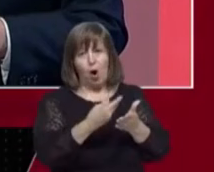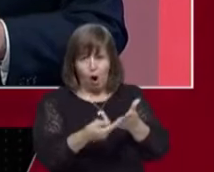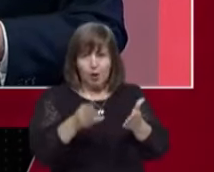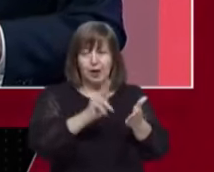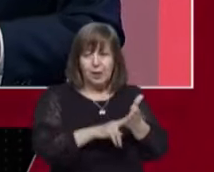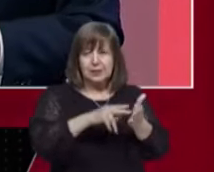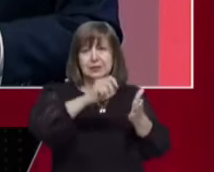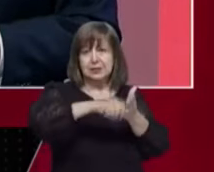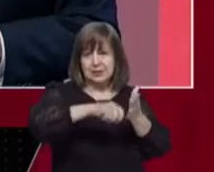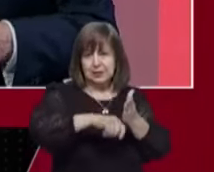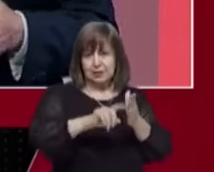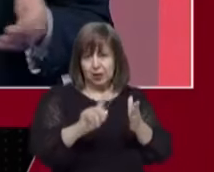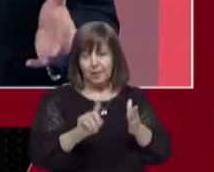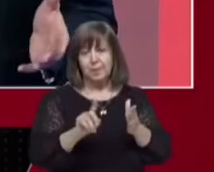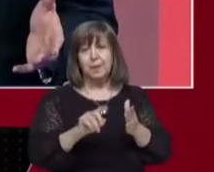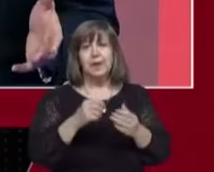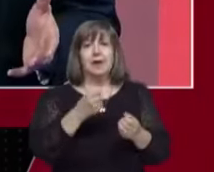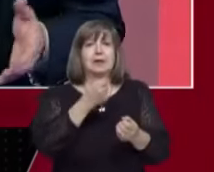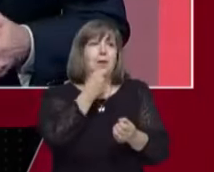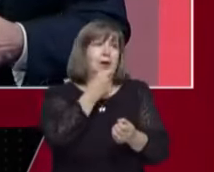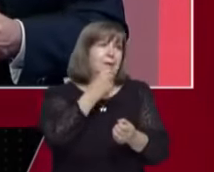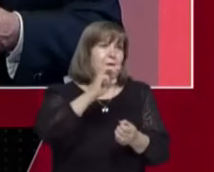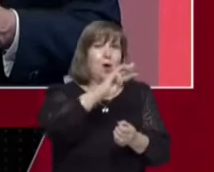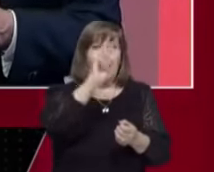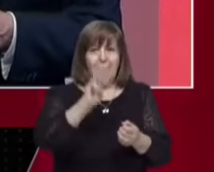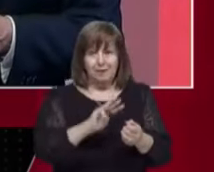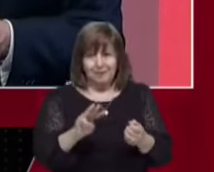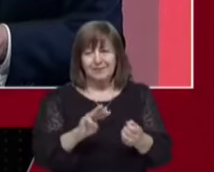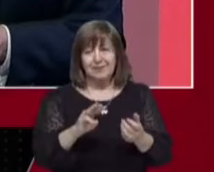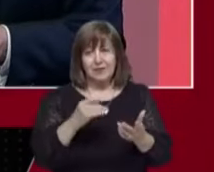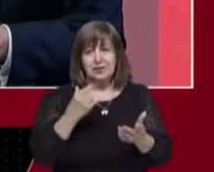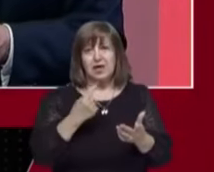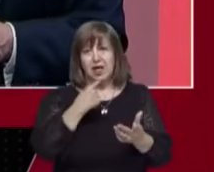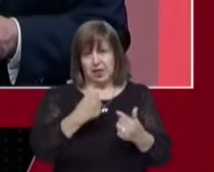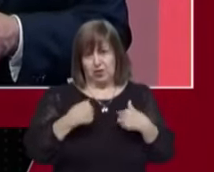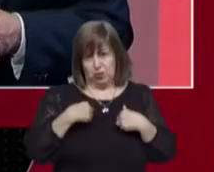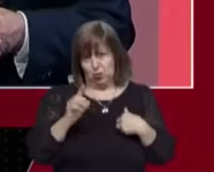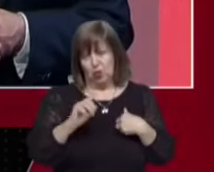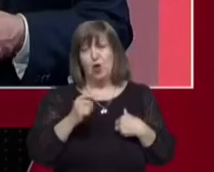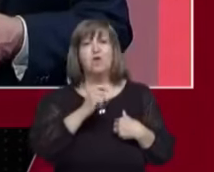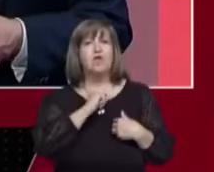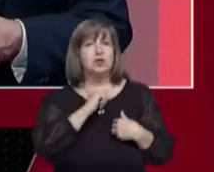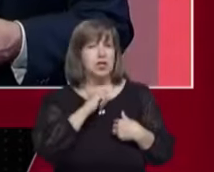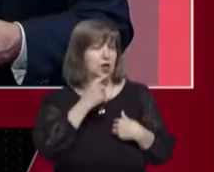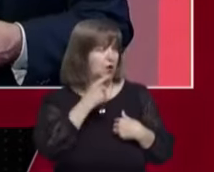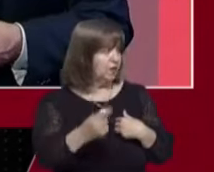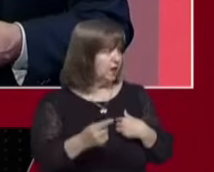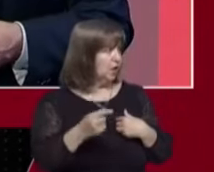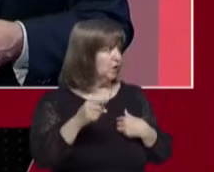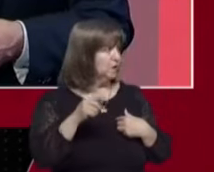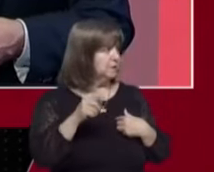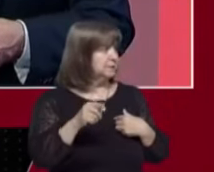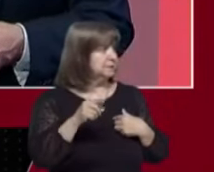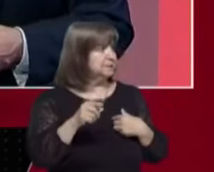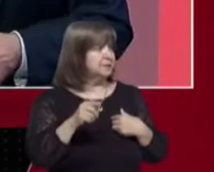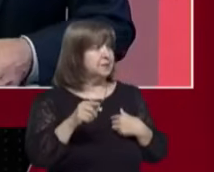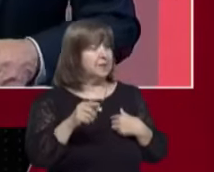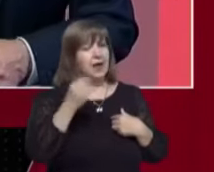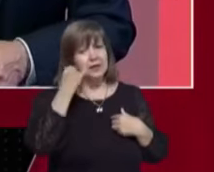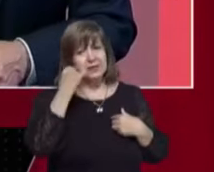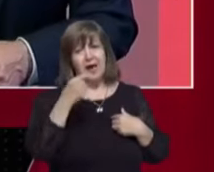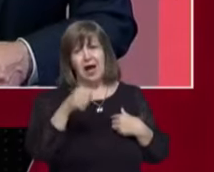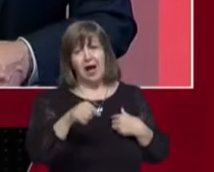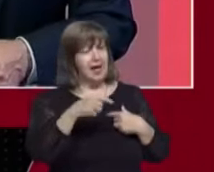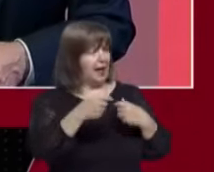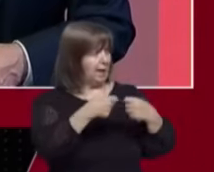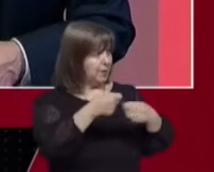no lo estoy diciendo yo como una especulación, lo ha anunciado el vocero presidencial. Claro. Vos sabés que hablábamos esta mañana con Laullero,